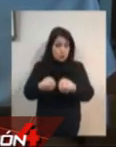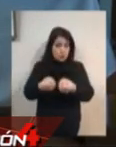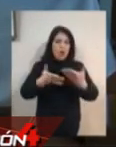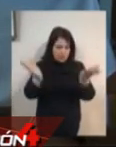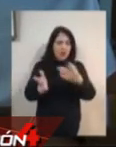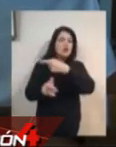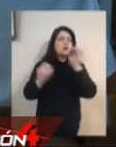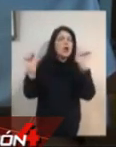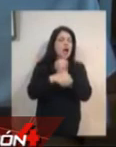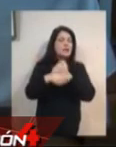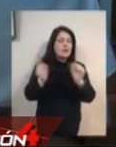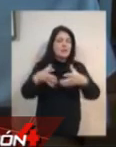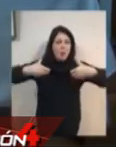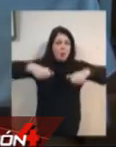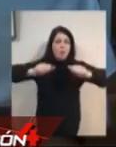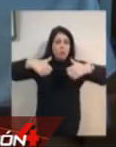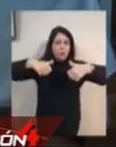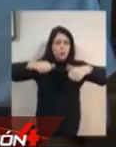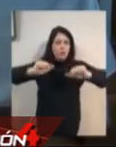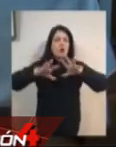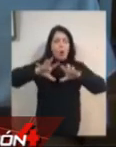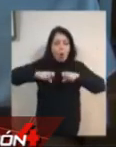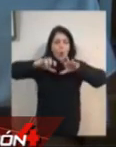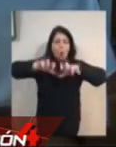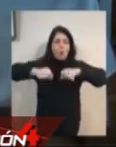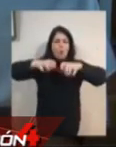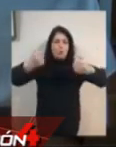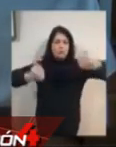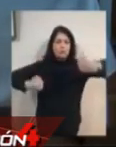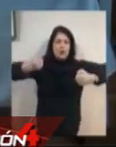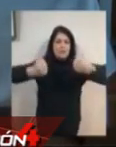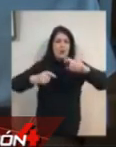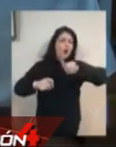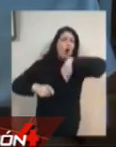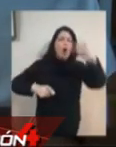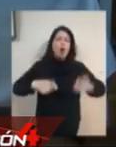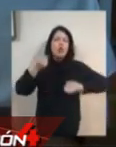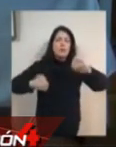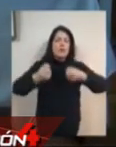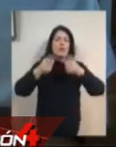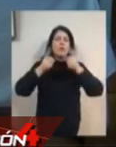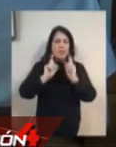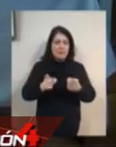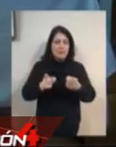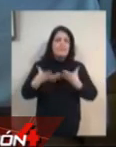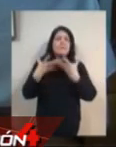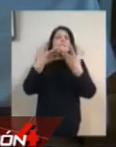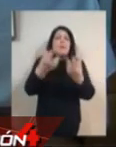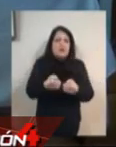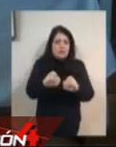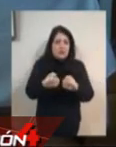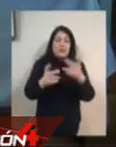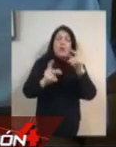hemos aceptado, también orugas y otro tipo de vehículos adecuados, pero la movilidad